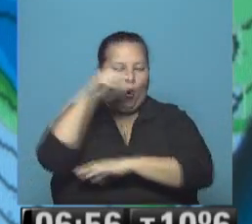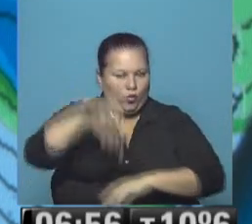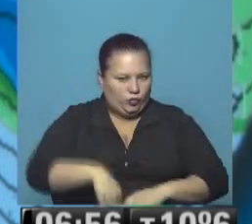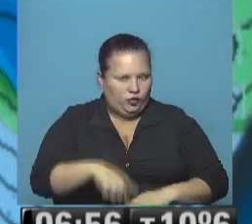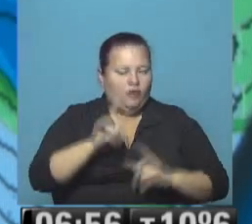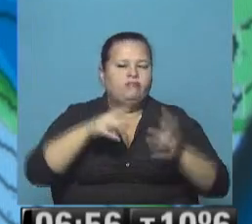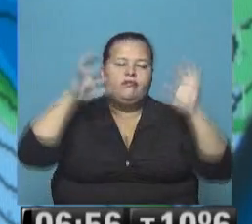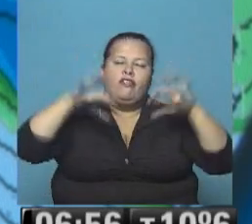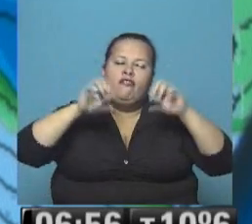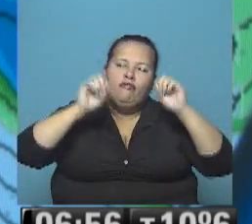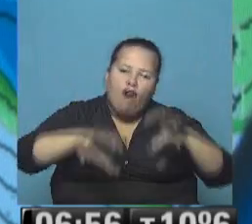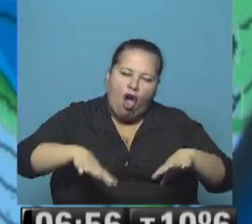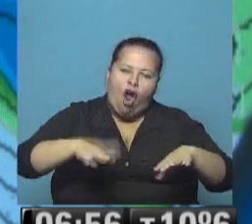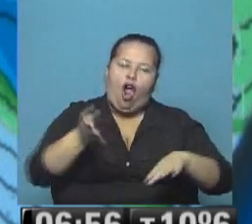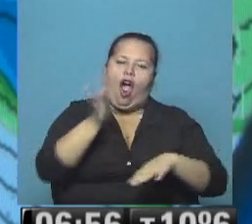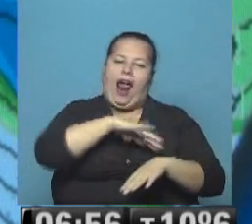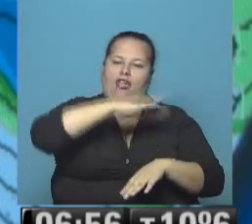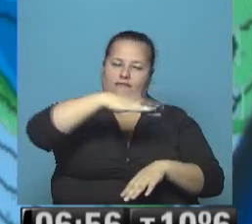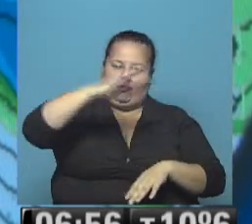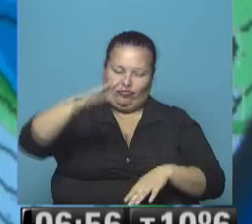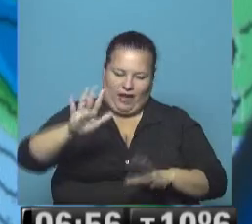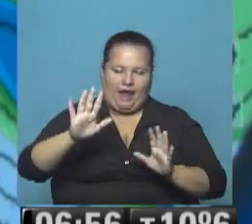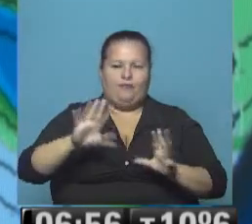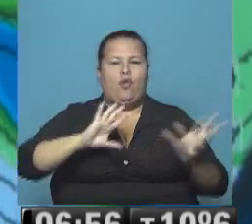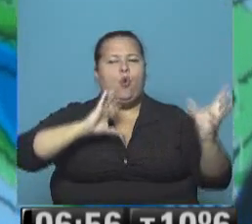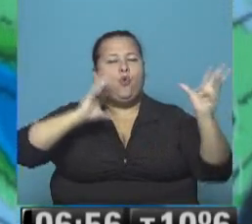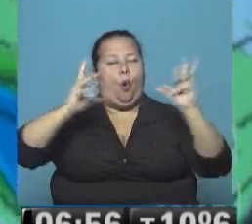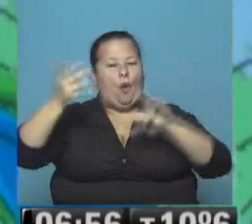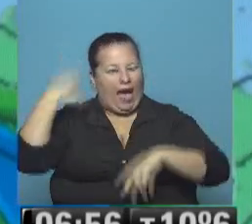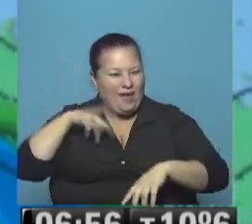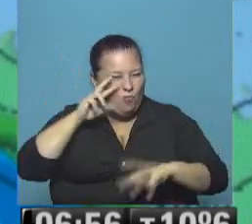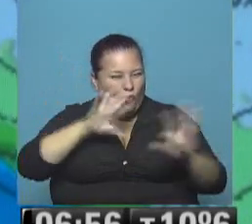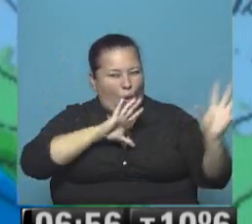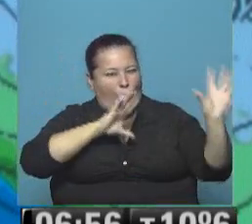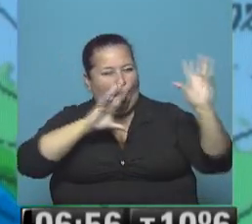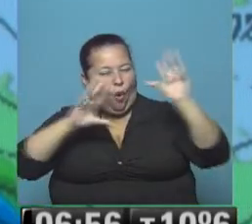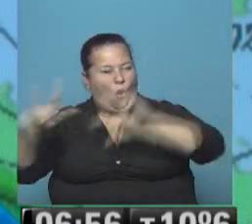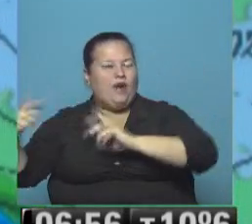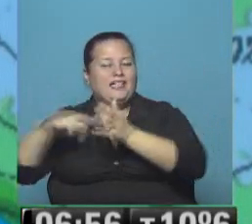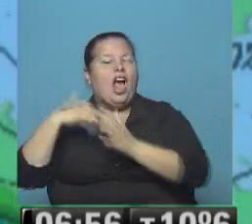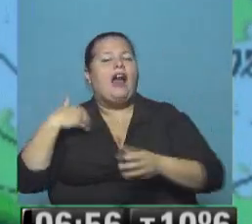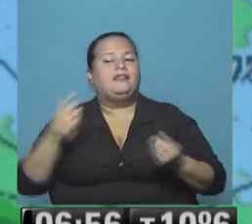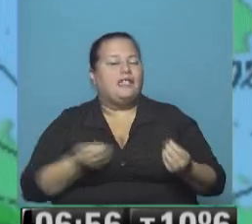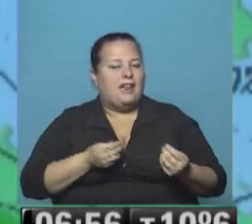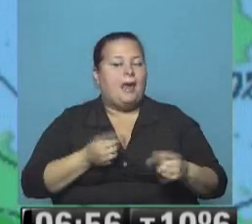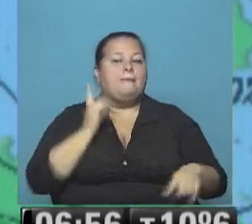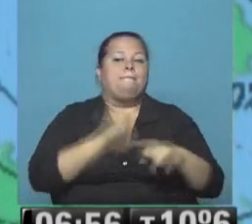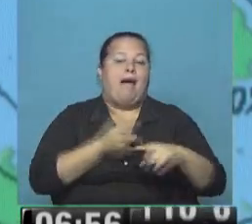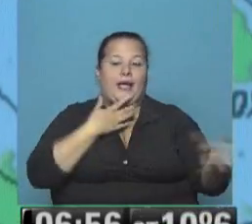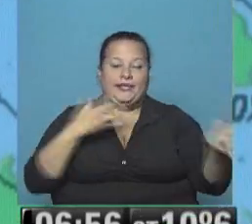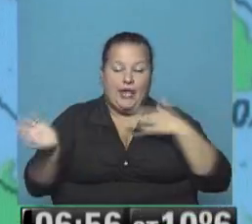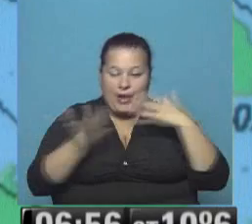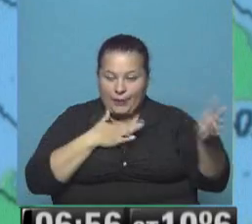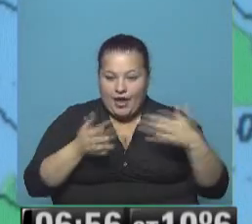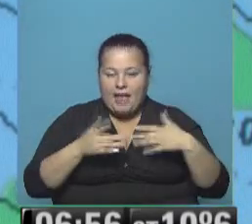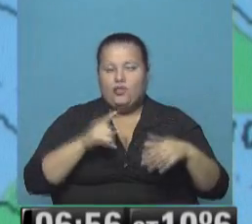precipitaciones más débiles a lo largo de la región cordillerana toda la nubosidad que veíamos que atravesaba la zona central de nuestro país sumado al viento en superficie